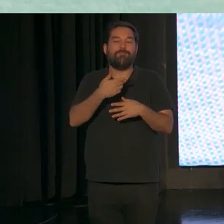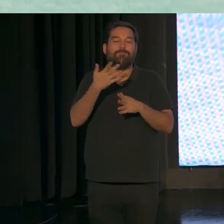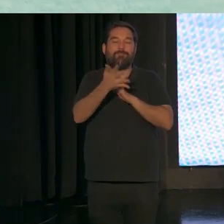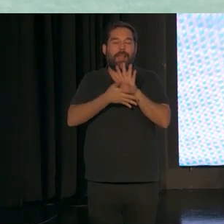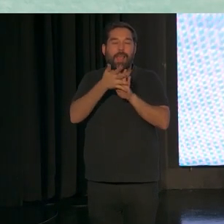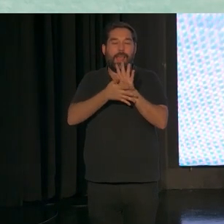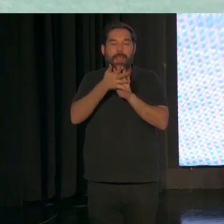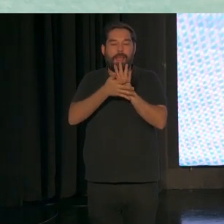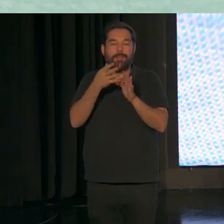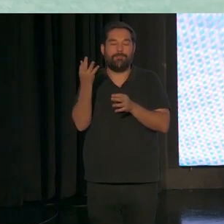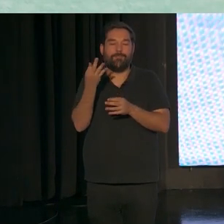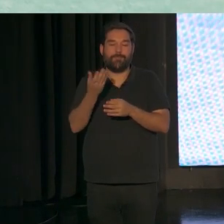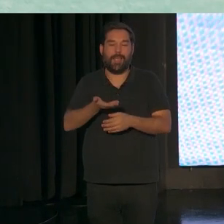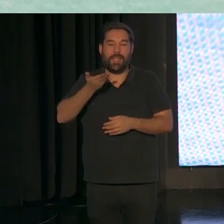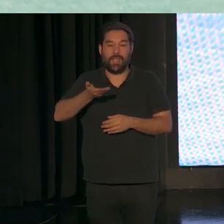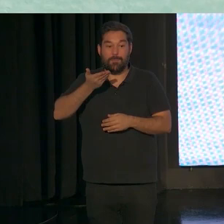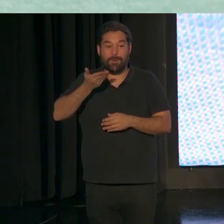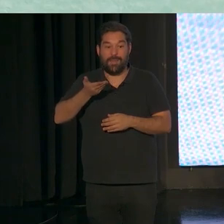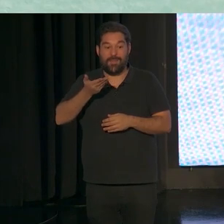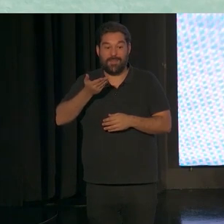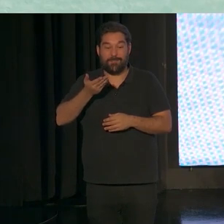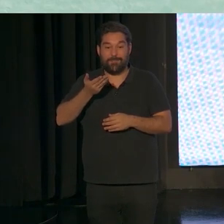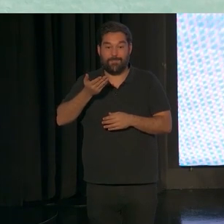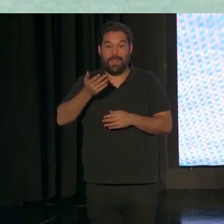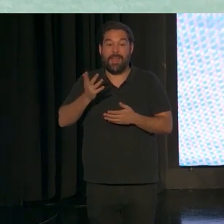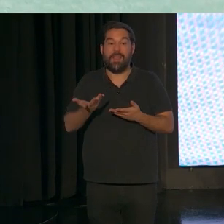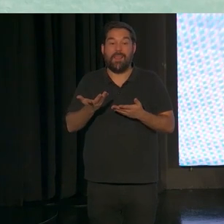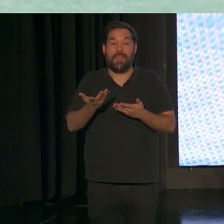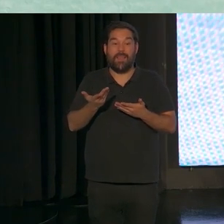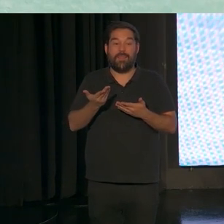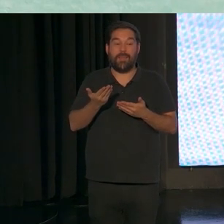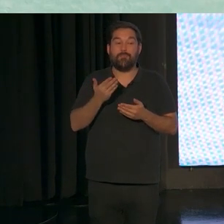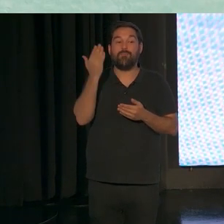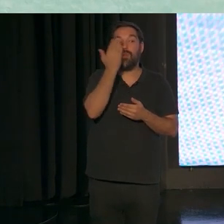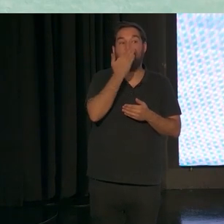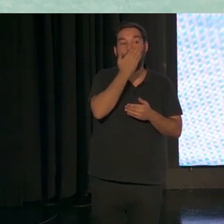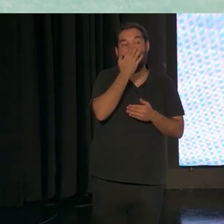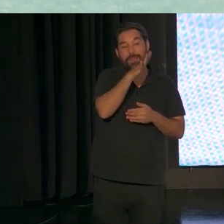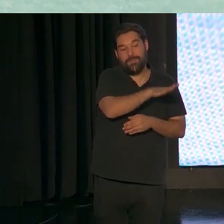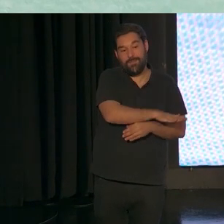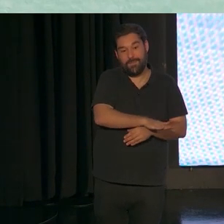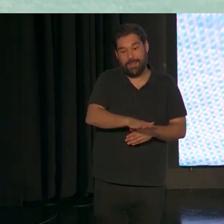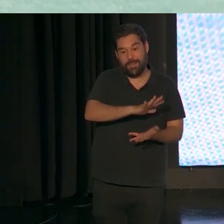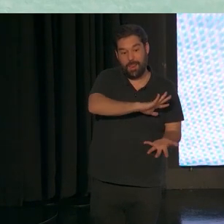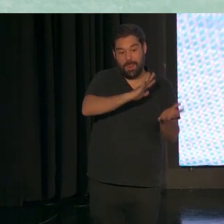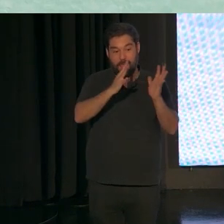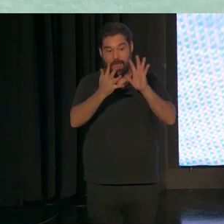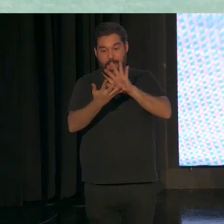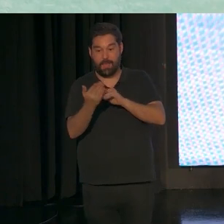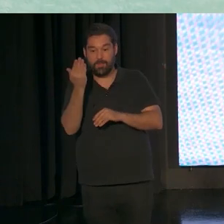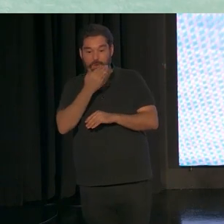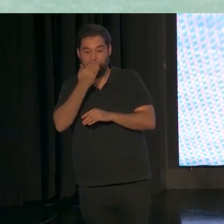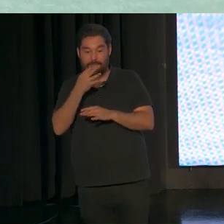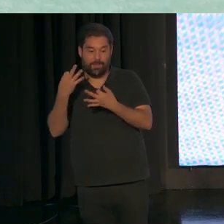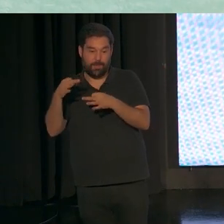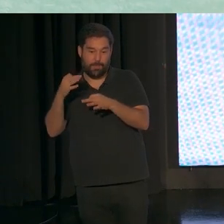tiene para las familias el paso de la transición o sea el paso la transición de la atención temprana a lo que sería la escolarización y